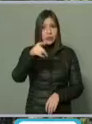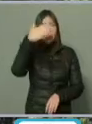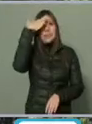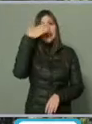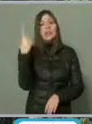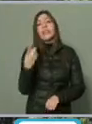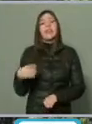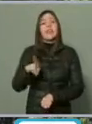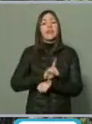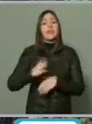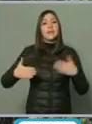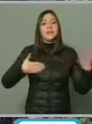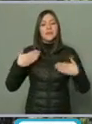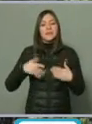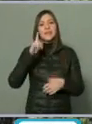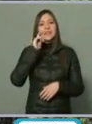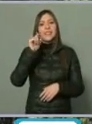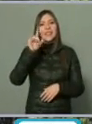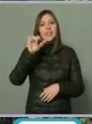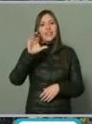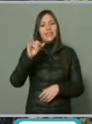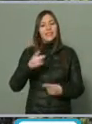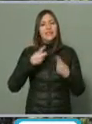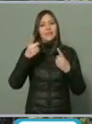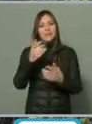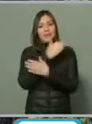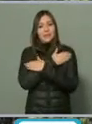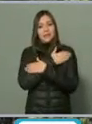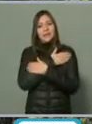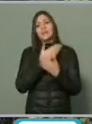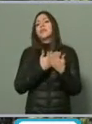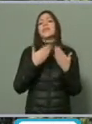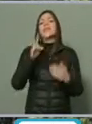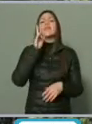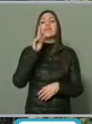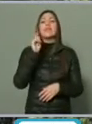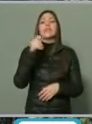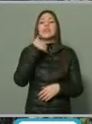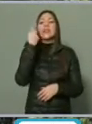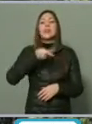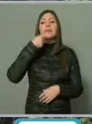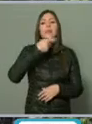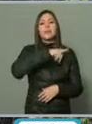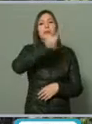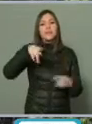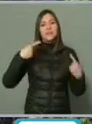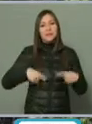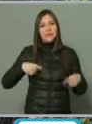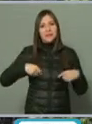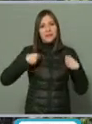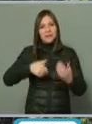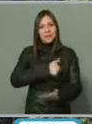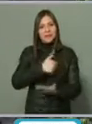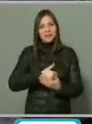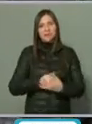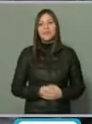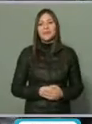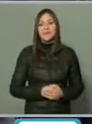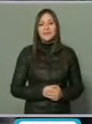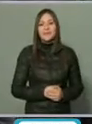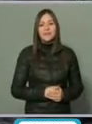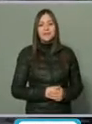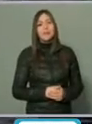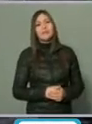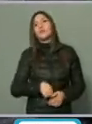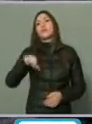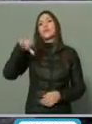celebra? Alicia, te mandamos un abrazo desde acá. ¿Y qué te parece si vamos a ver qué te quieren preguntar los capitalinos? Y como